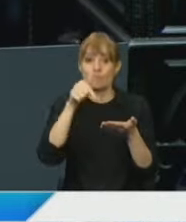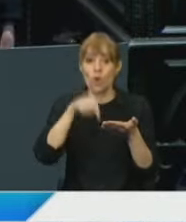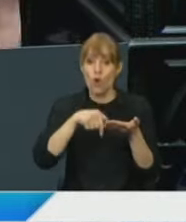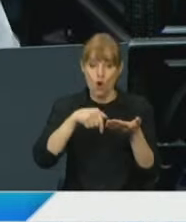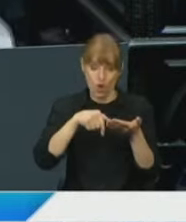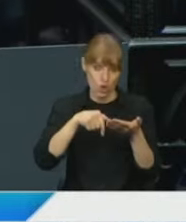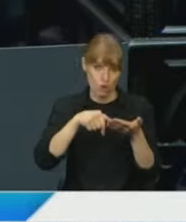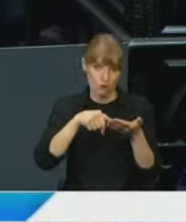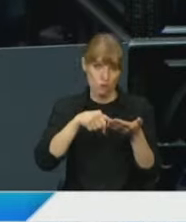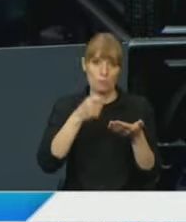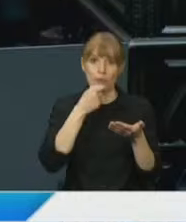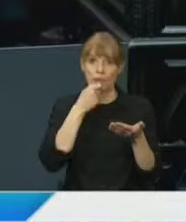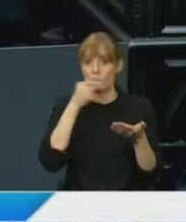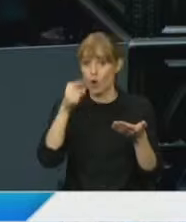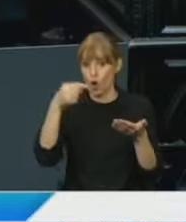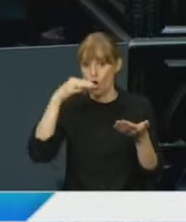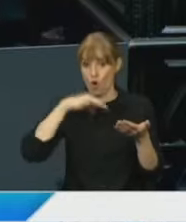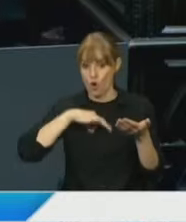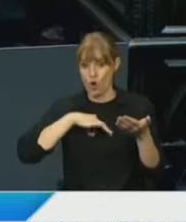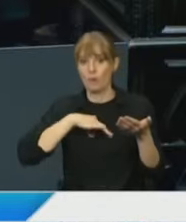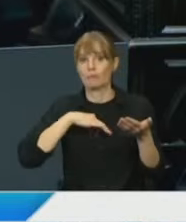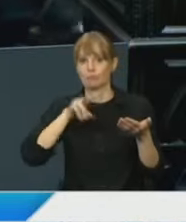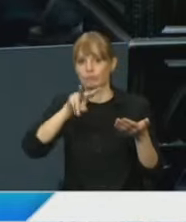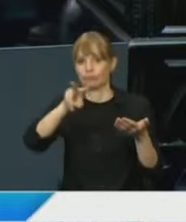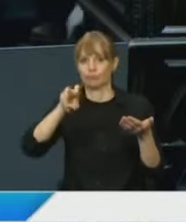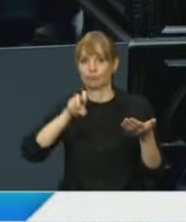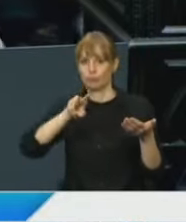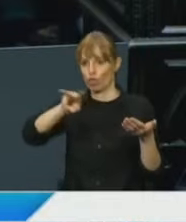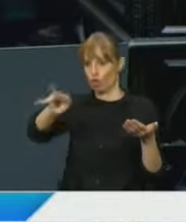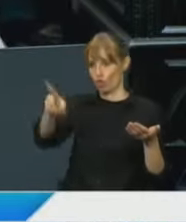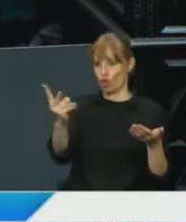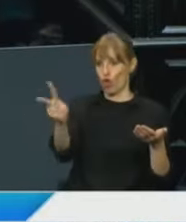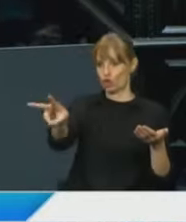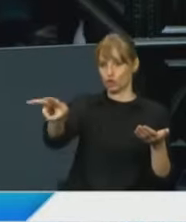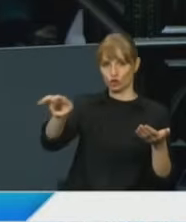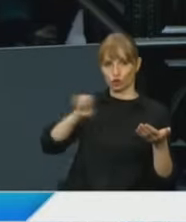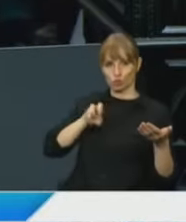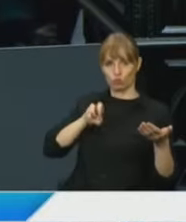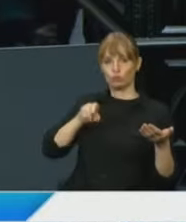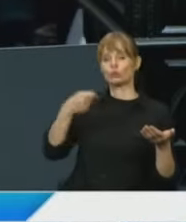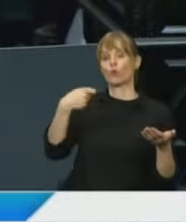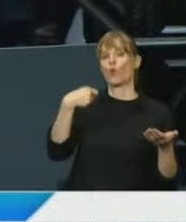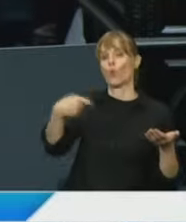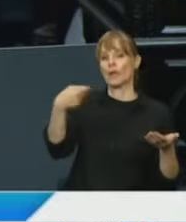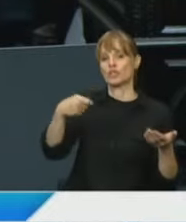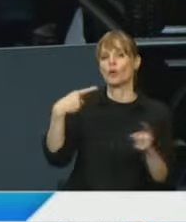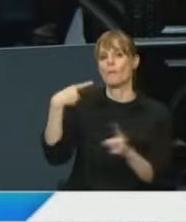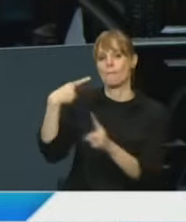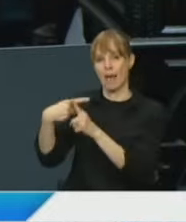realmente si van a ser tirados de los pelos, porque, a ver, la viabilidad fiscal de las cosas,